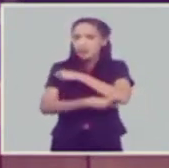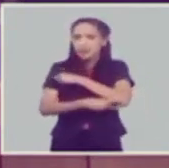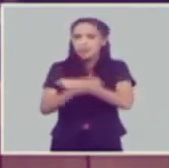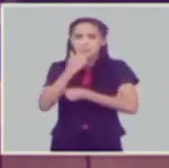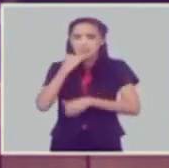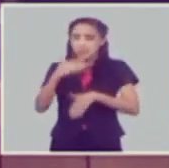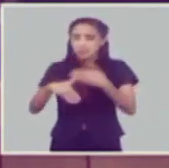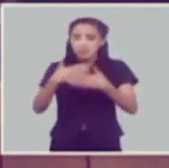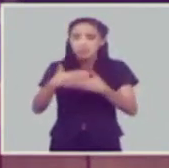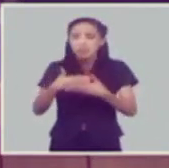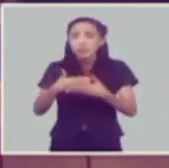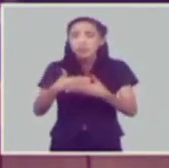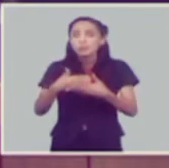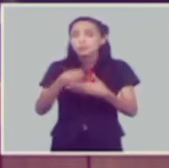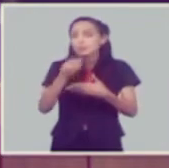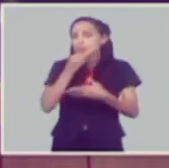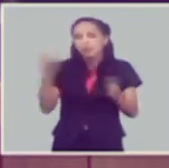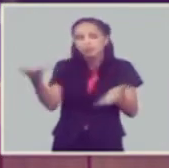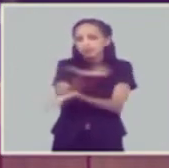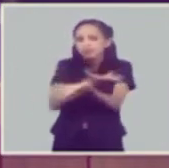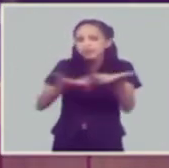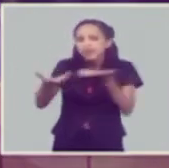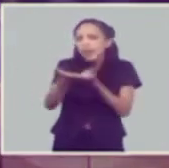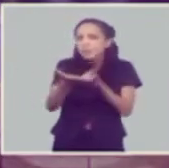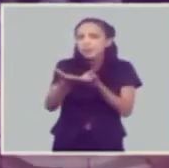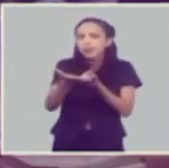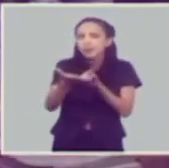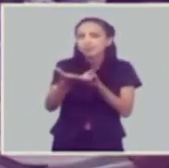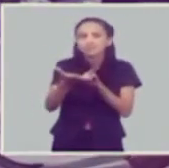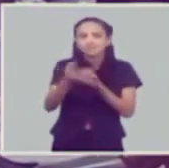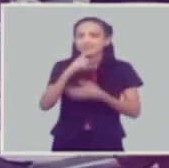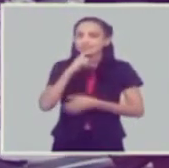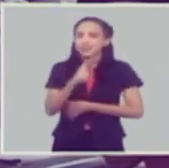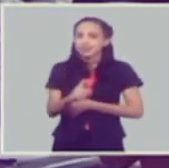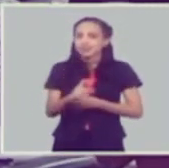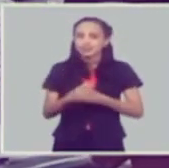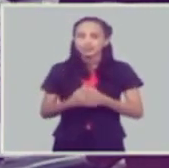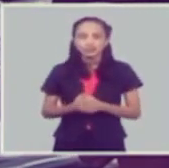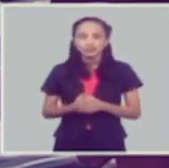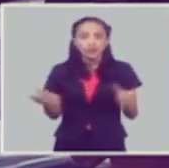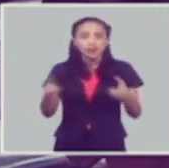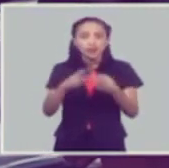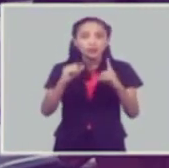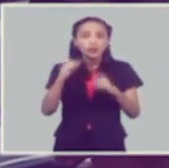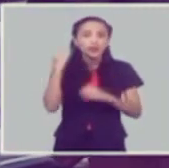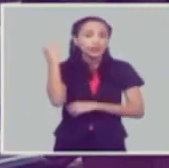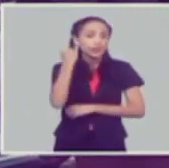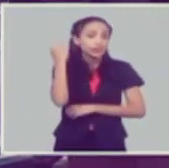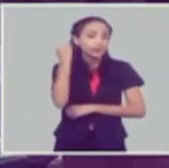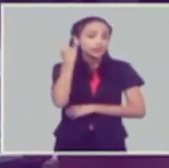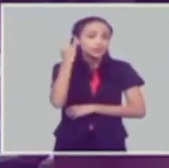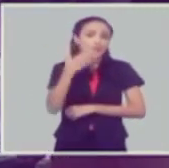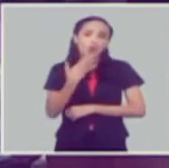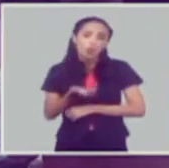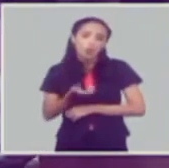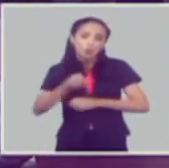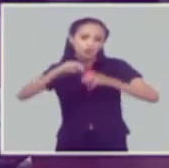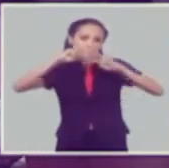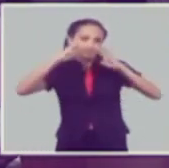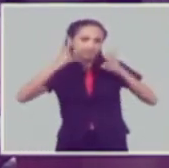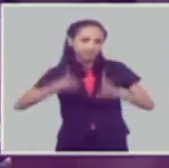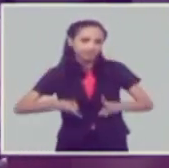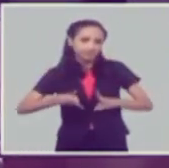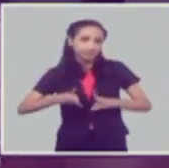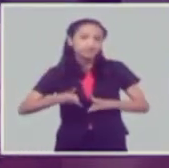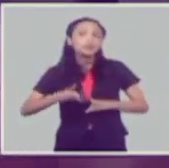de intercambio directo. Las reuniones internacionales tuvieron que acudir a deliberaciones virtuales con el